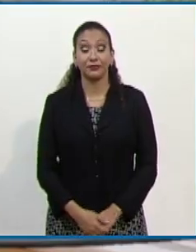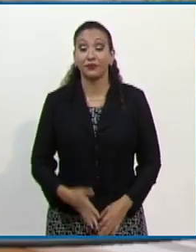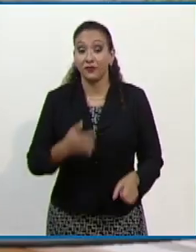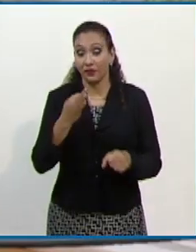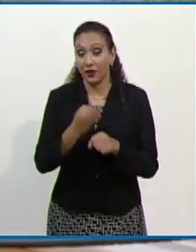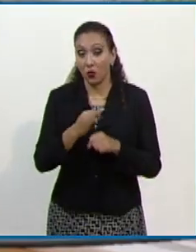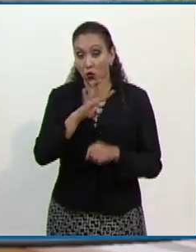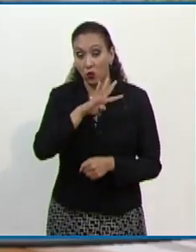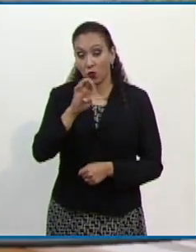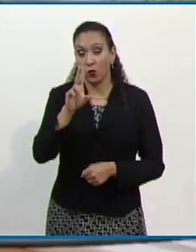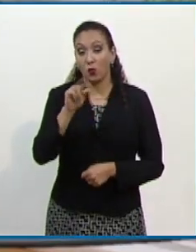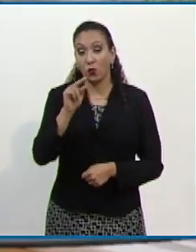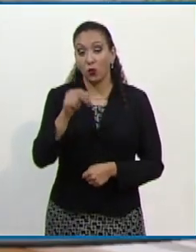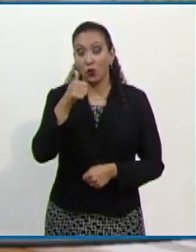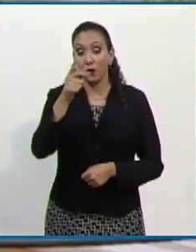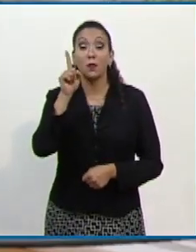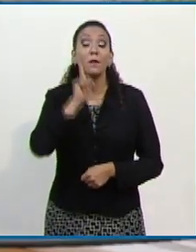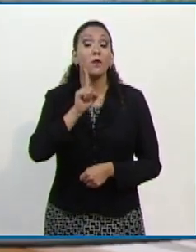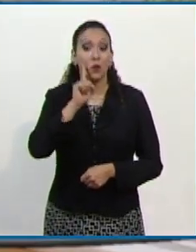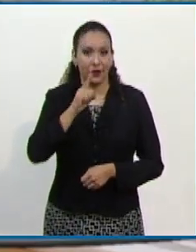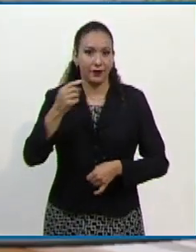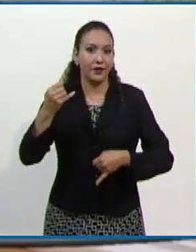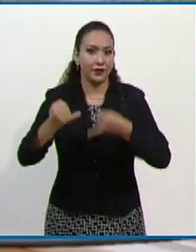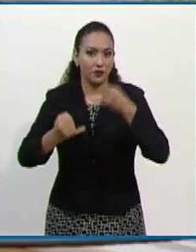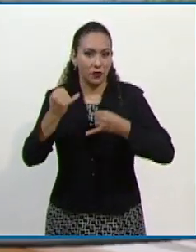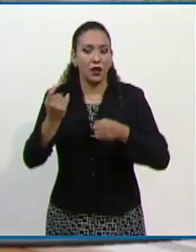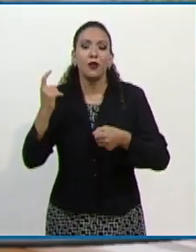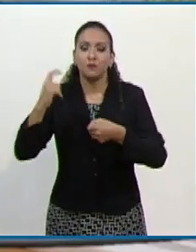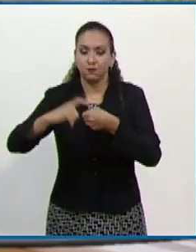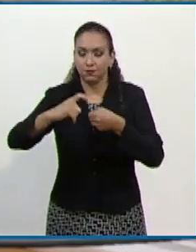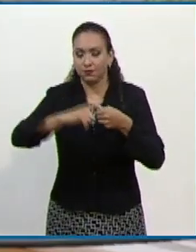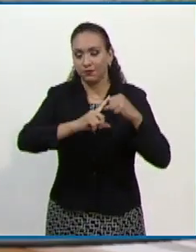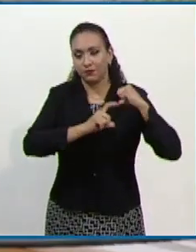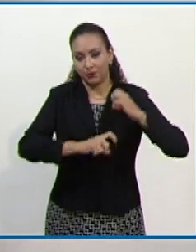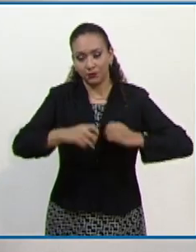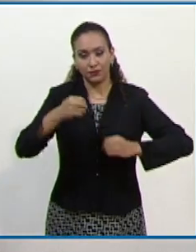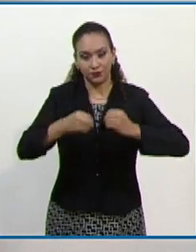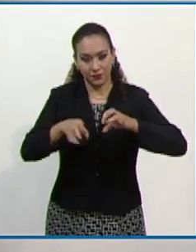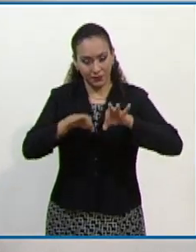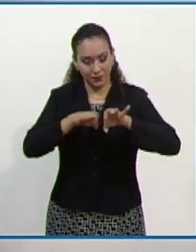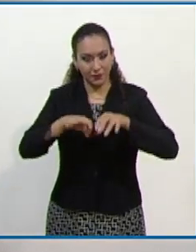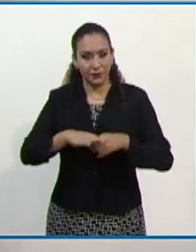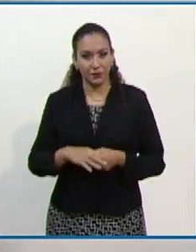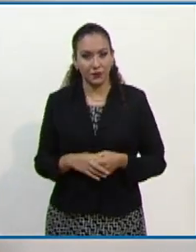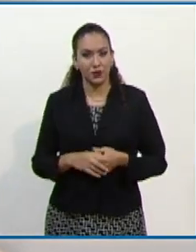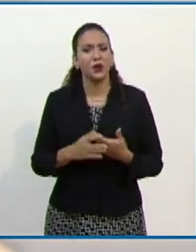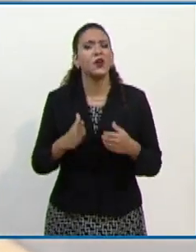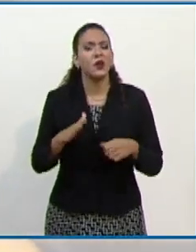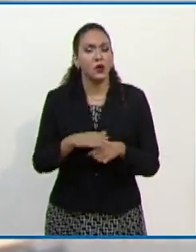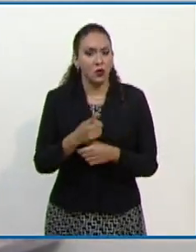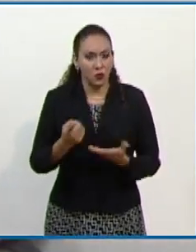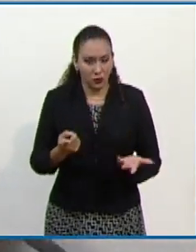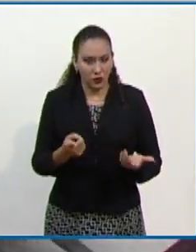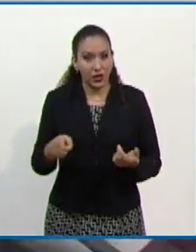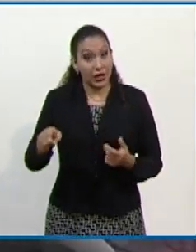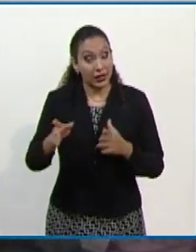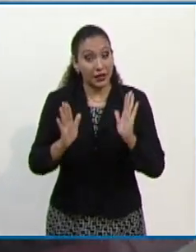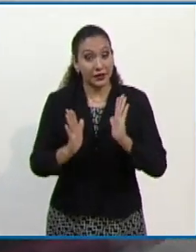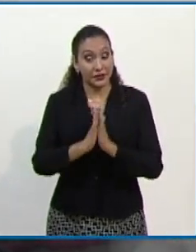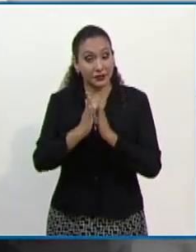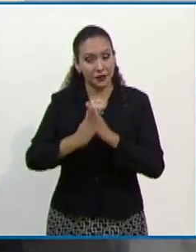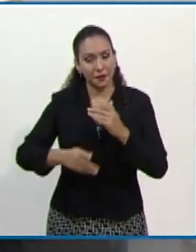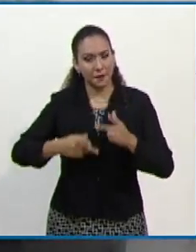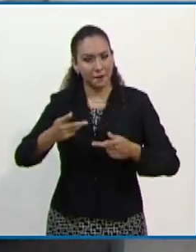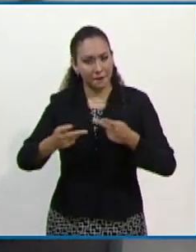Actualmente, 486 mujeres juzgadoras integran el Poder Judicial de la Federación gracias a los concursos de oposición exclusivos